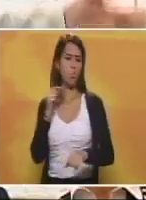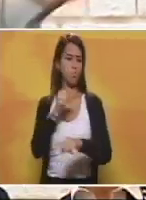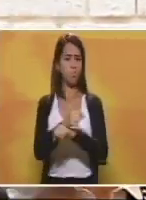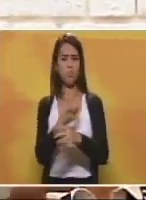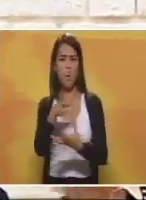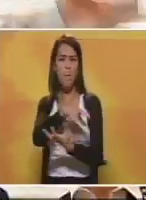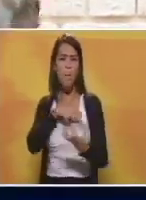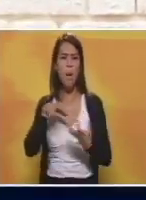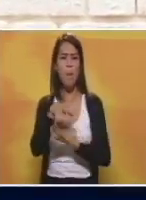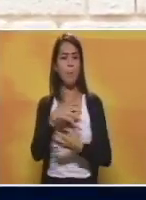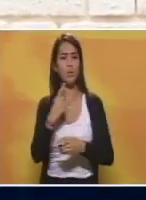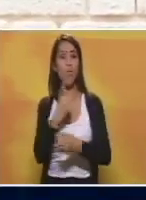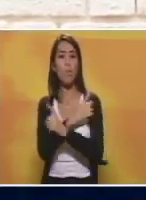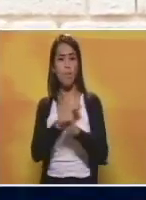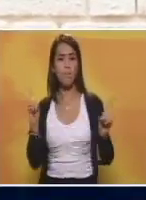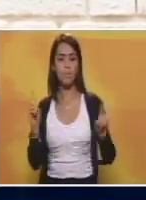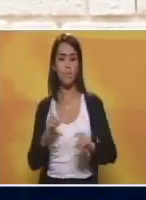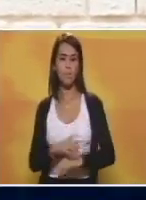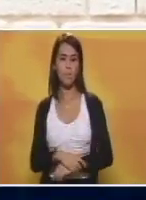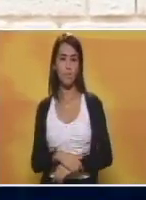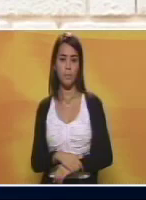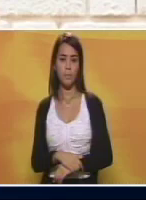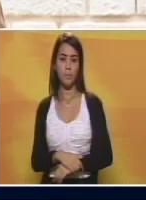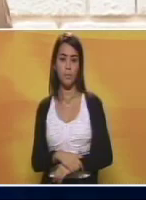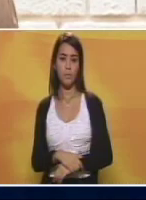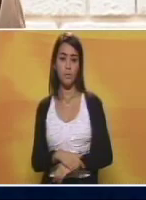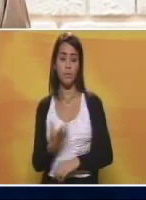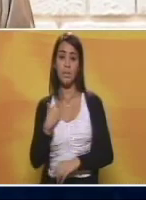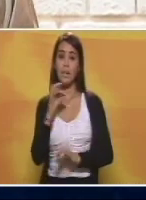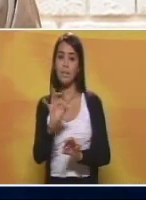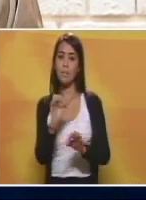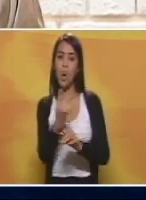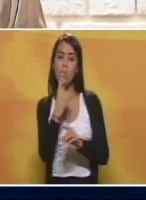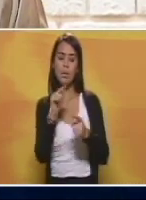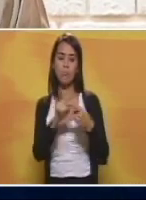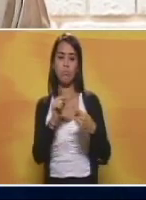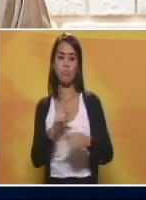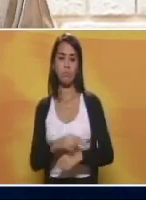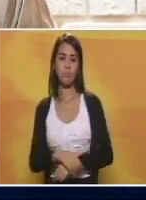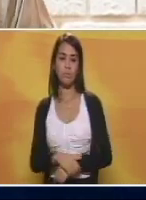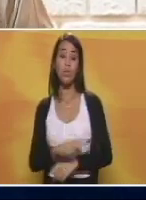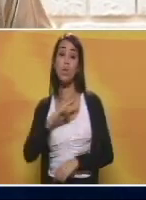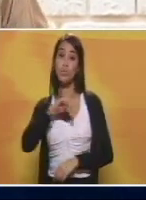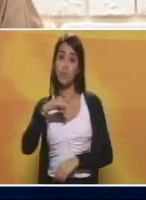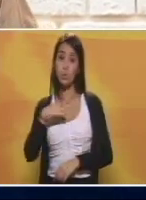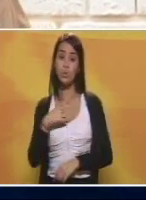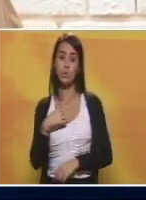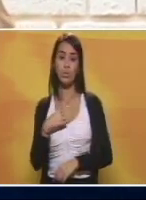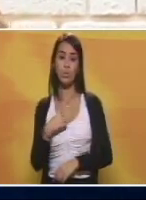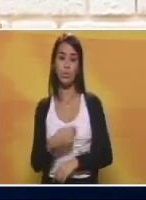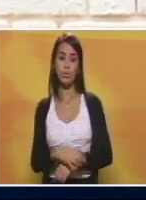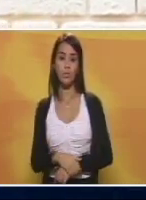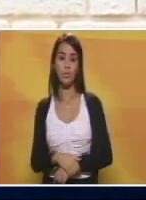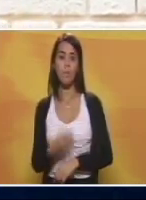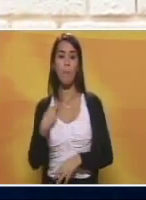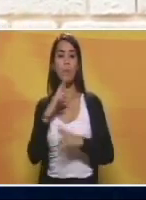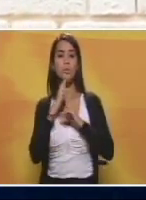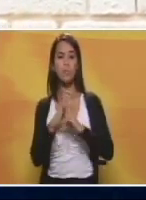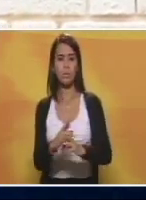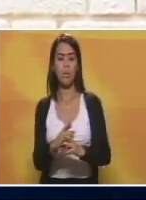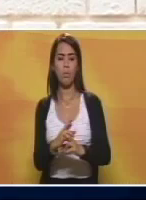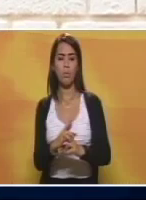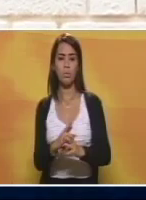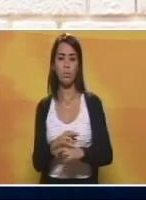violentos ni aventureros somos demócratas y no tenemos otra herramienta sino mesa así que nosotros vamos a impugnar esos resultados